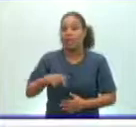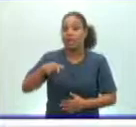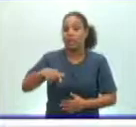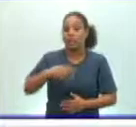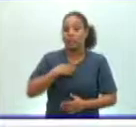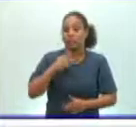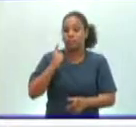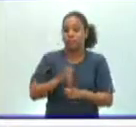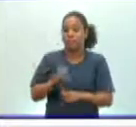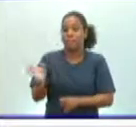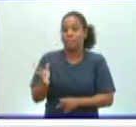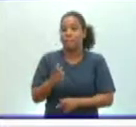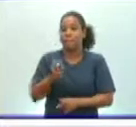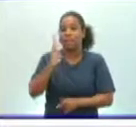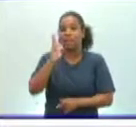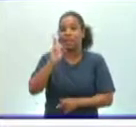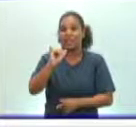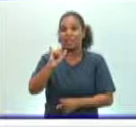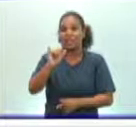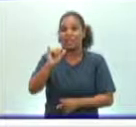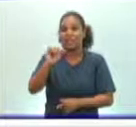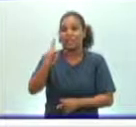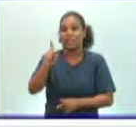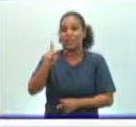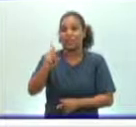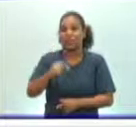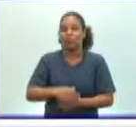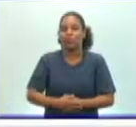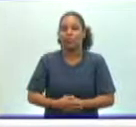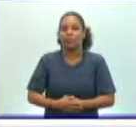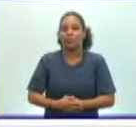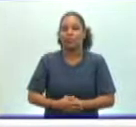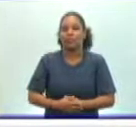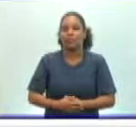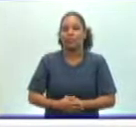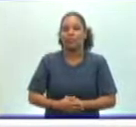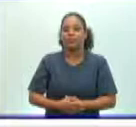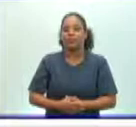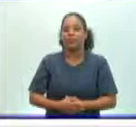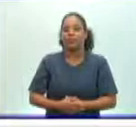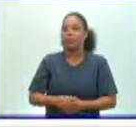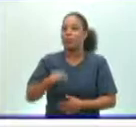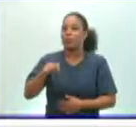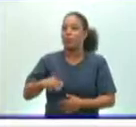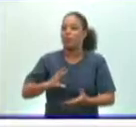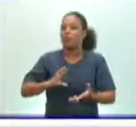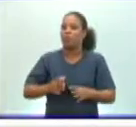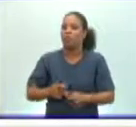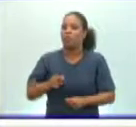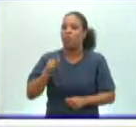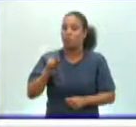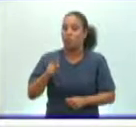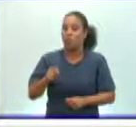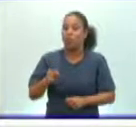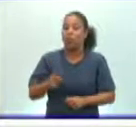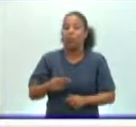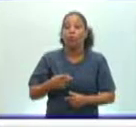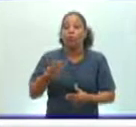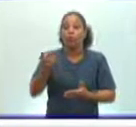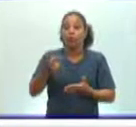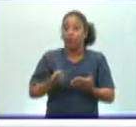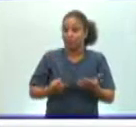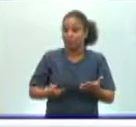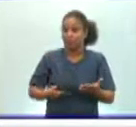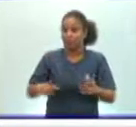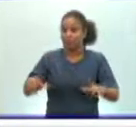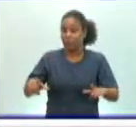aparece en la página 61. Vamos entonces a formar una de las proporciones que